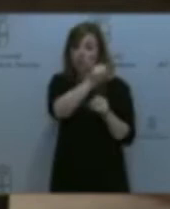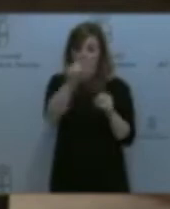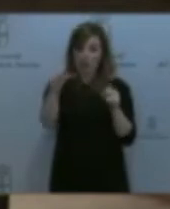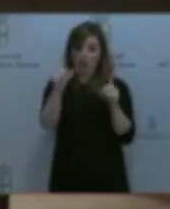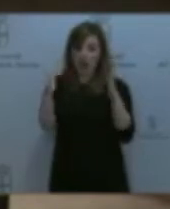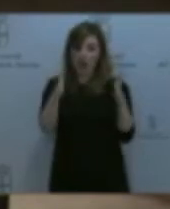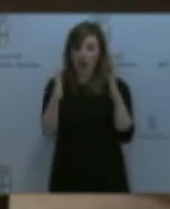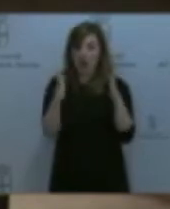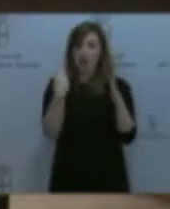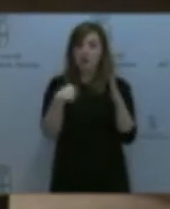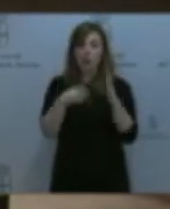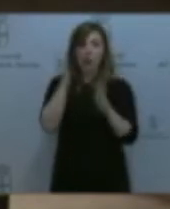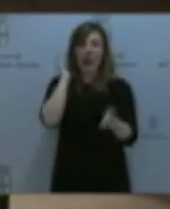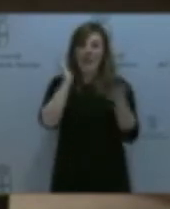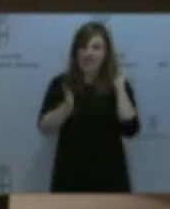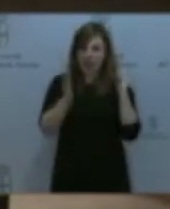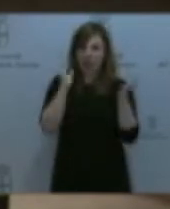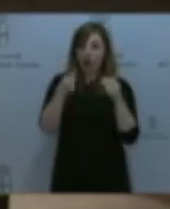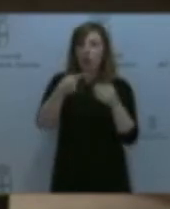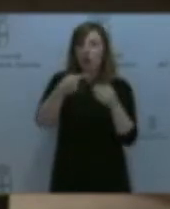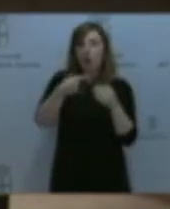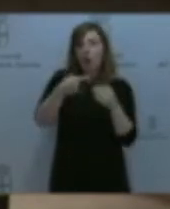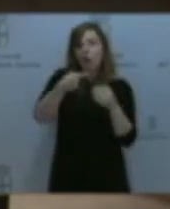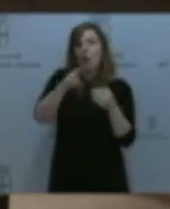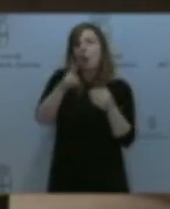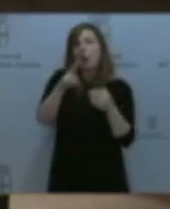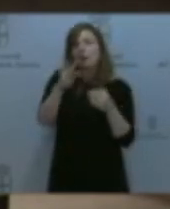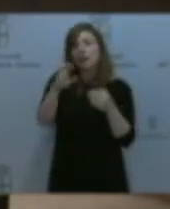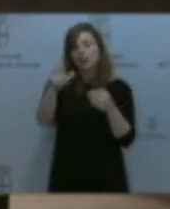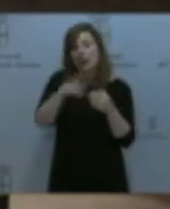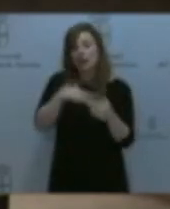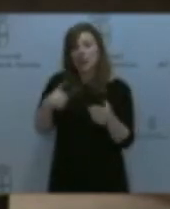de la Gürtel proponen limitar el salario social en Asturias.